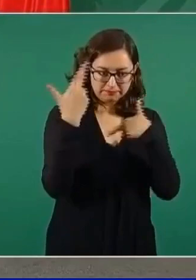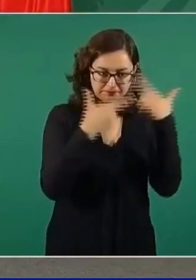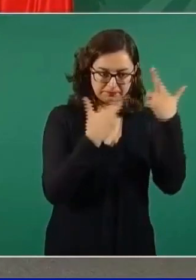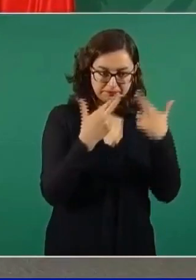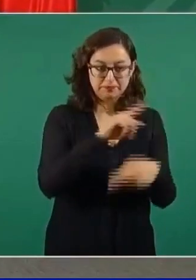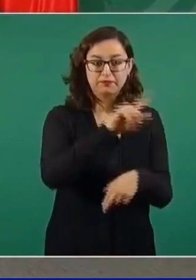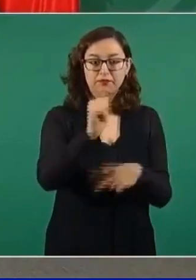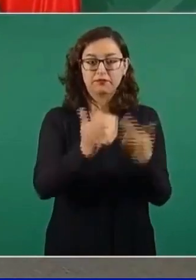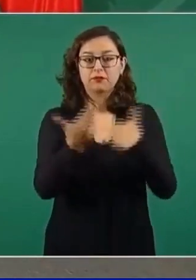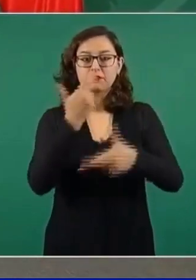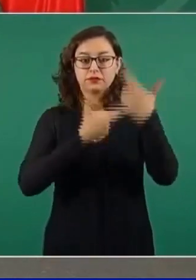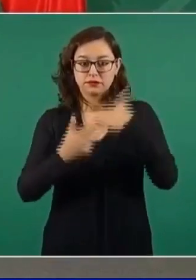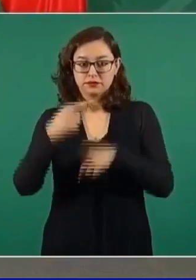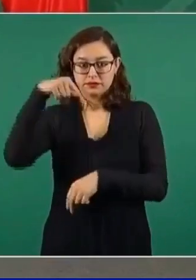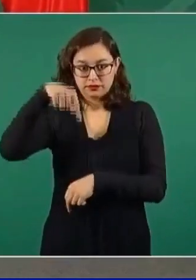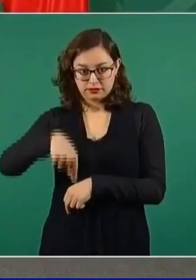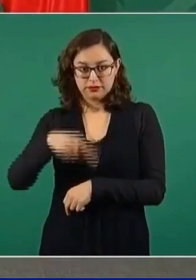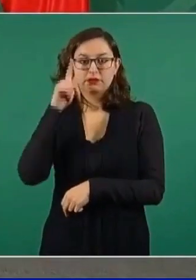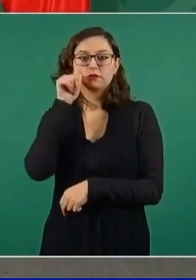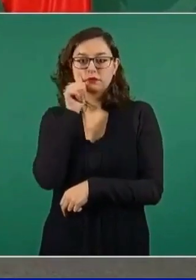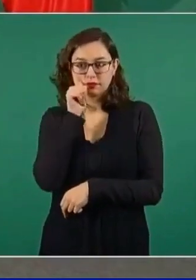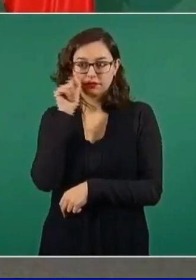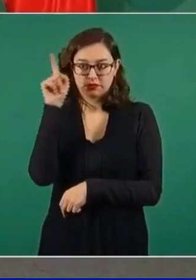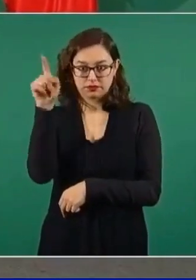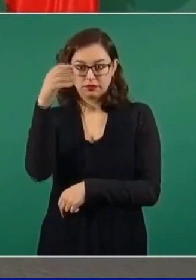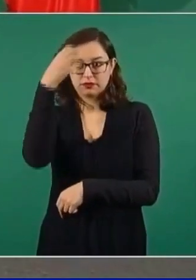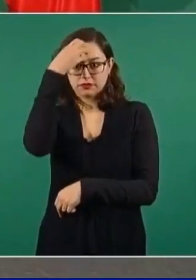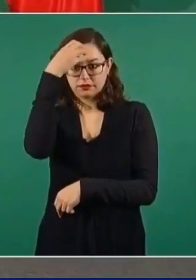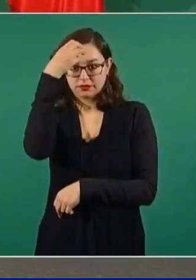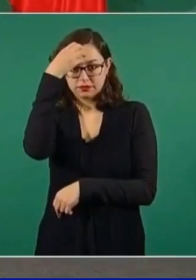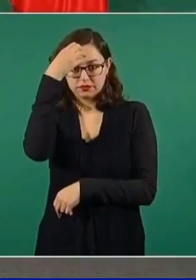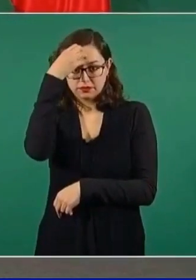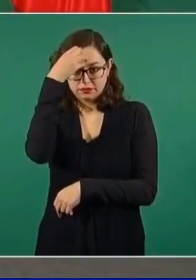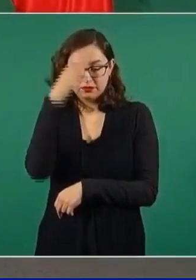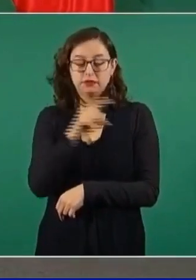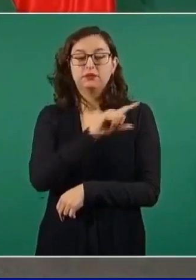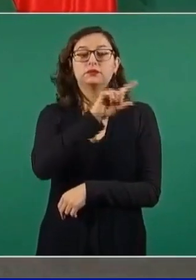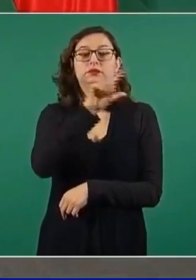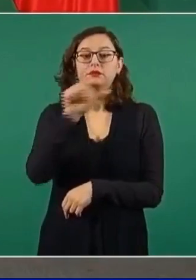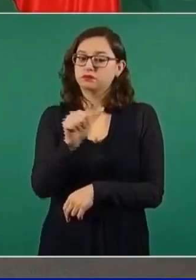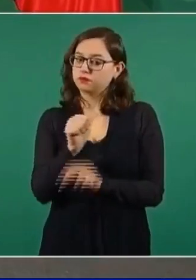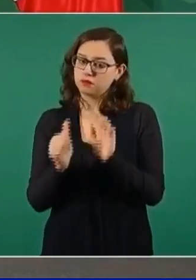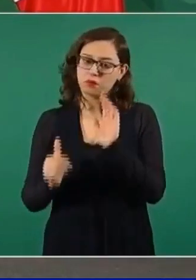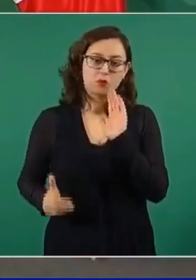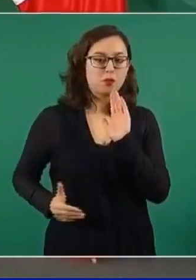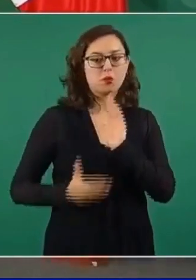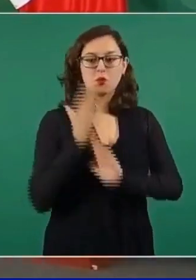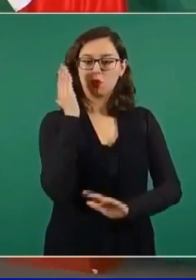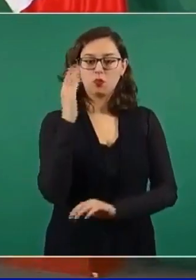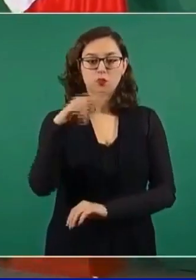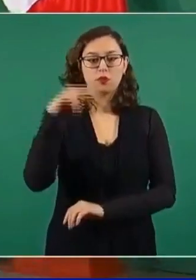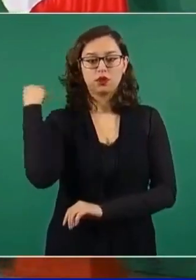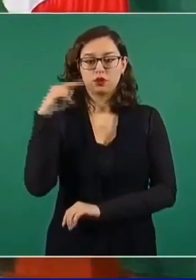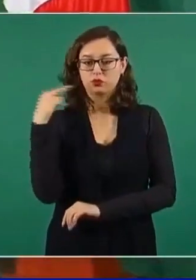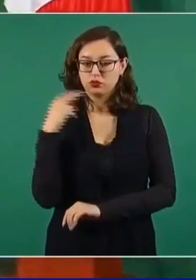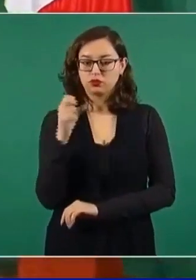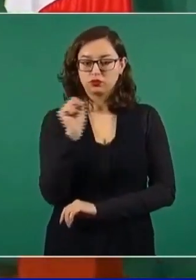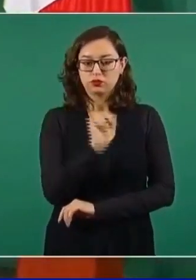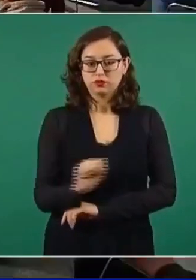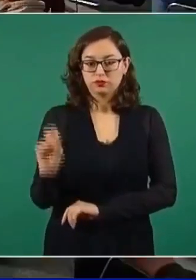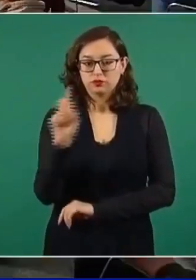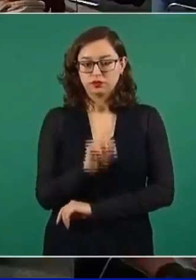luego salimos a Veracruz, que vamos a estar sábado, domingo y lunes en Veracruz. ¿Y